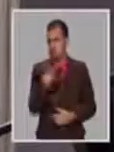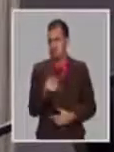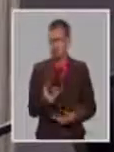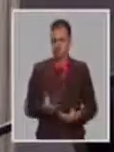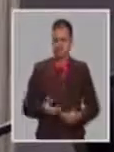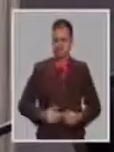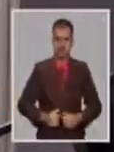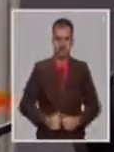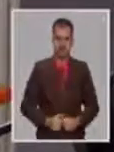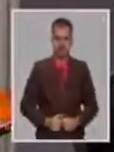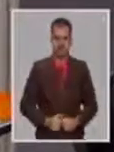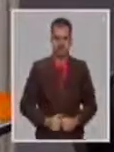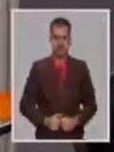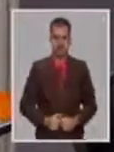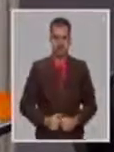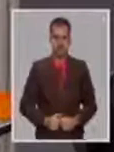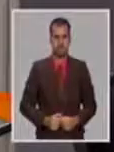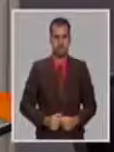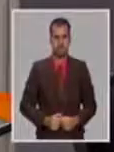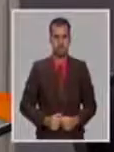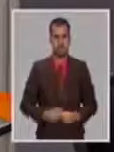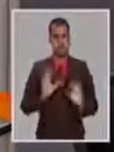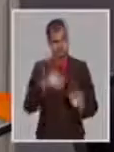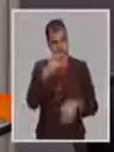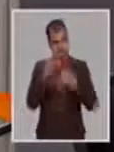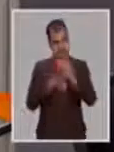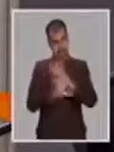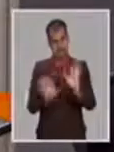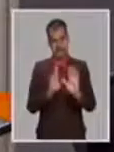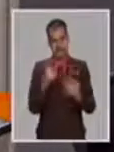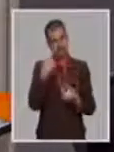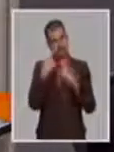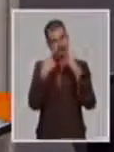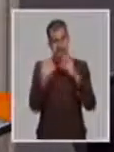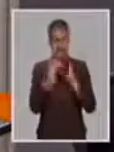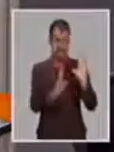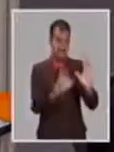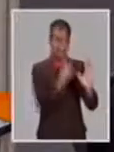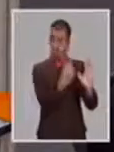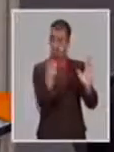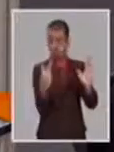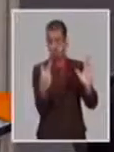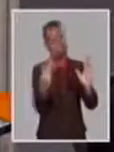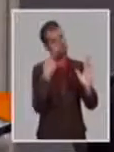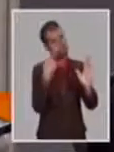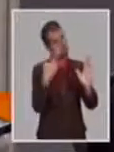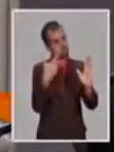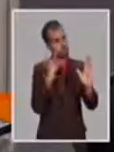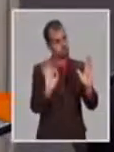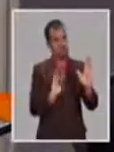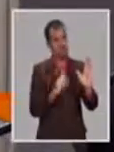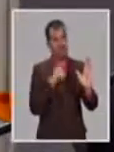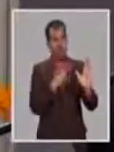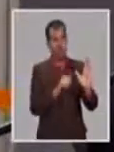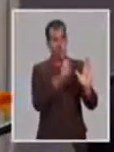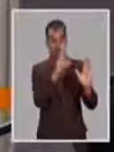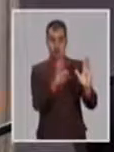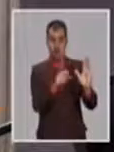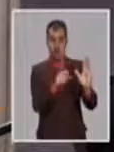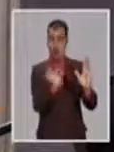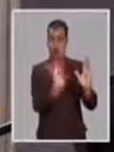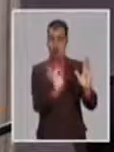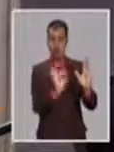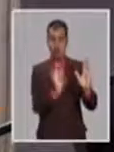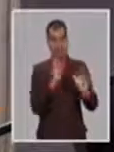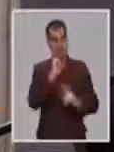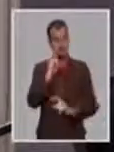anteriormente, ha sido clave el avance de las fases 1 y 2 de ensayos clínicos. Ya lo comentábamos, si no hubiéramos tenido esos resultados, es